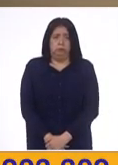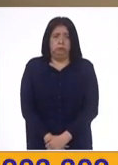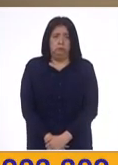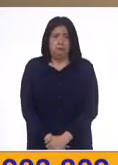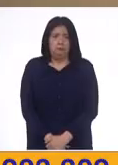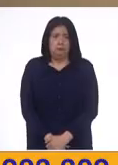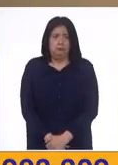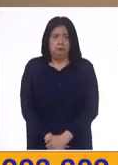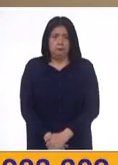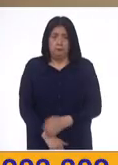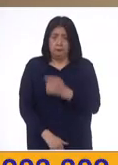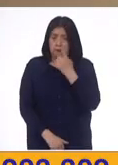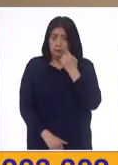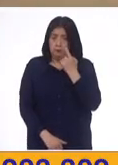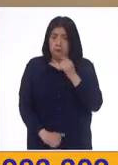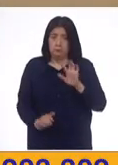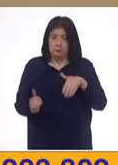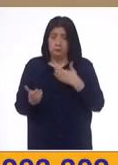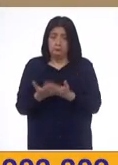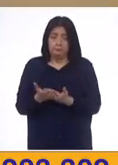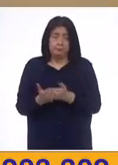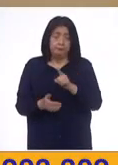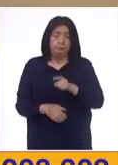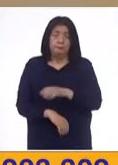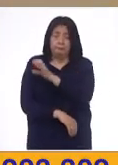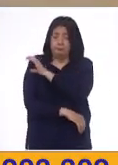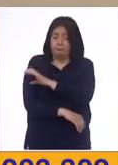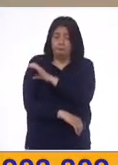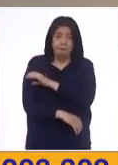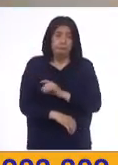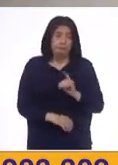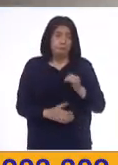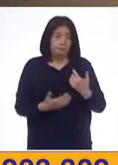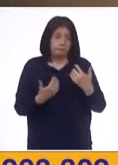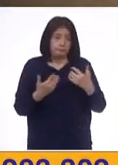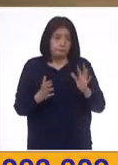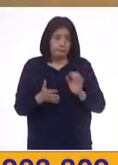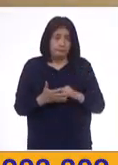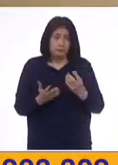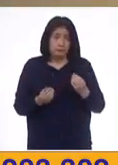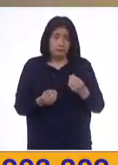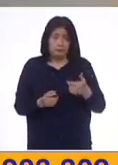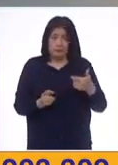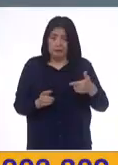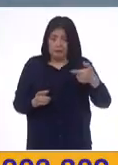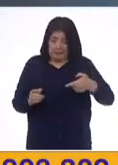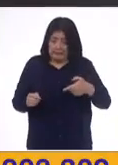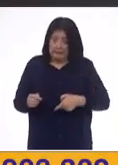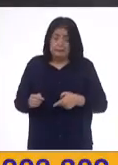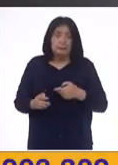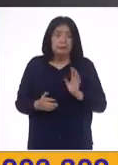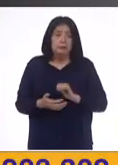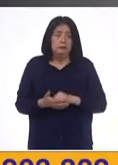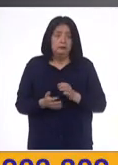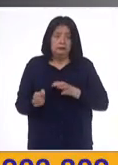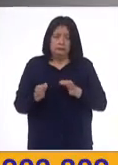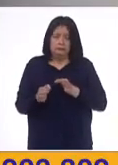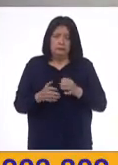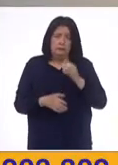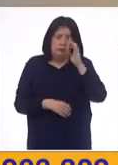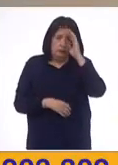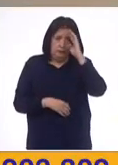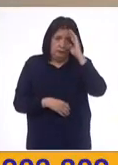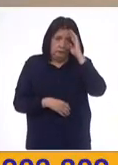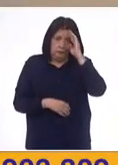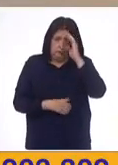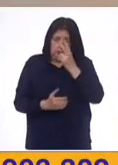José Cuadros Arenas llegó por su cuenta a la clínica El Golf. Tras ser atendido por la bala que impactó en su pierna izquierda, explicó a la policía